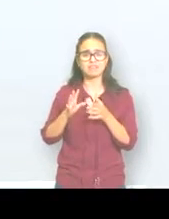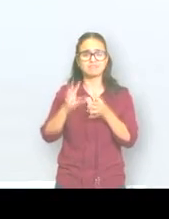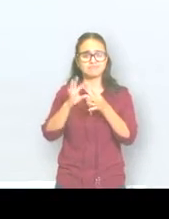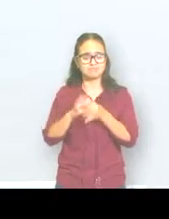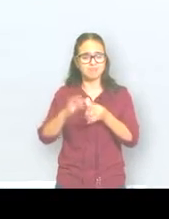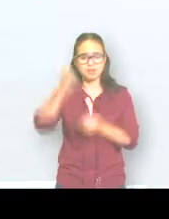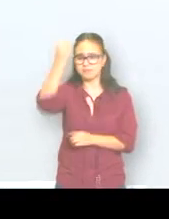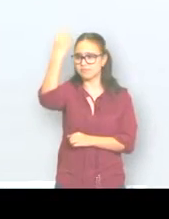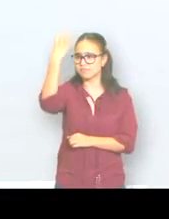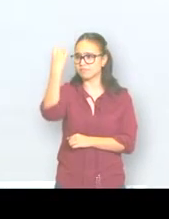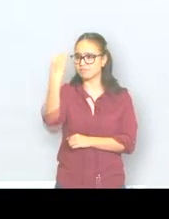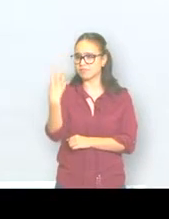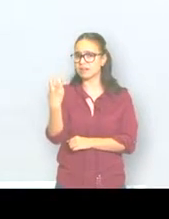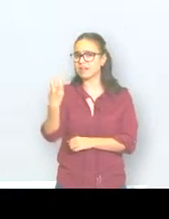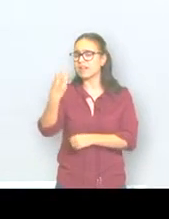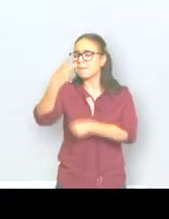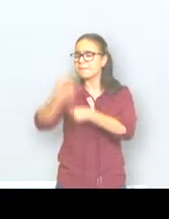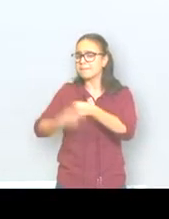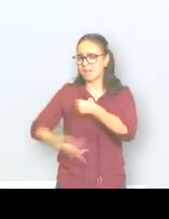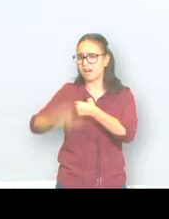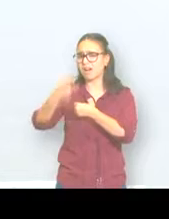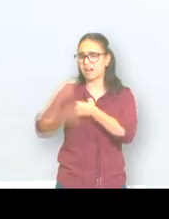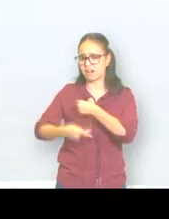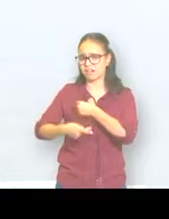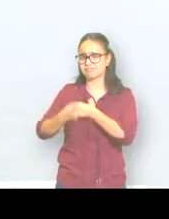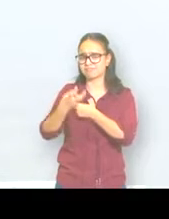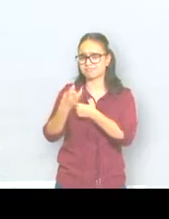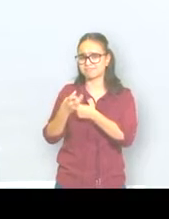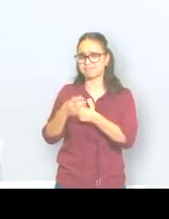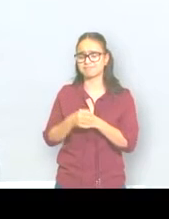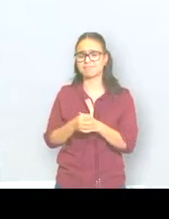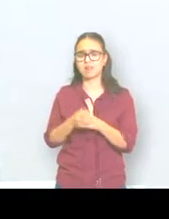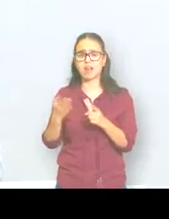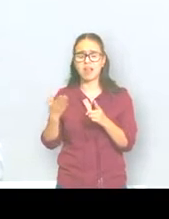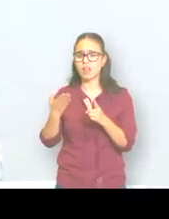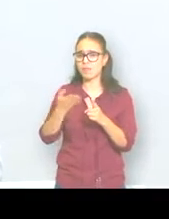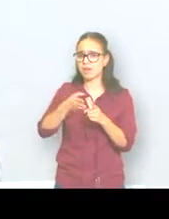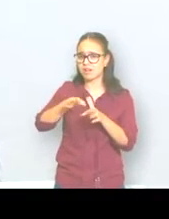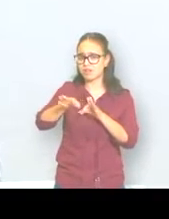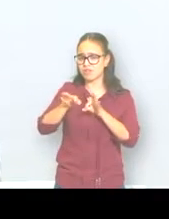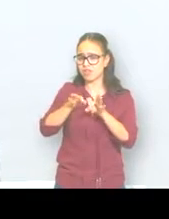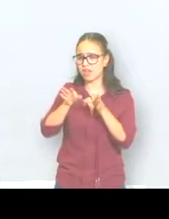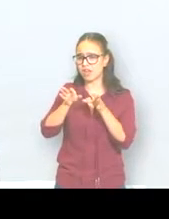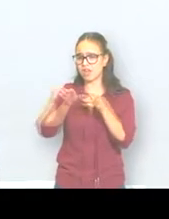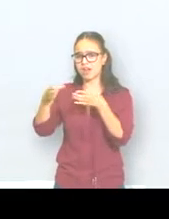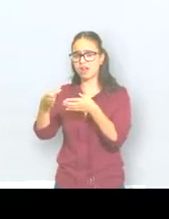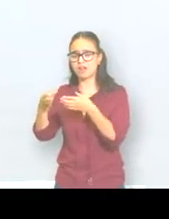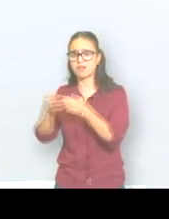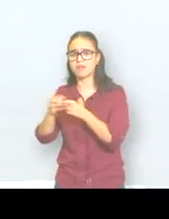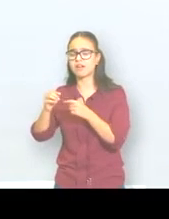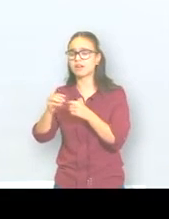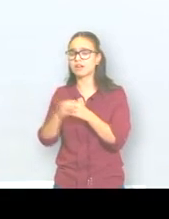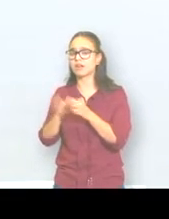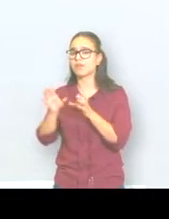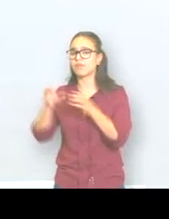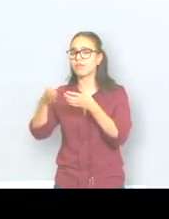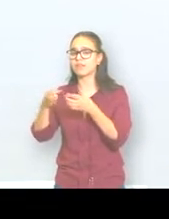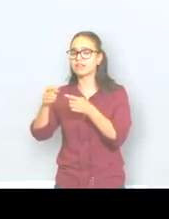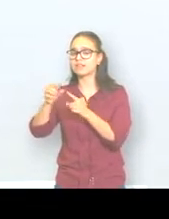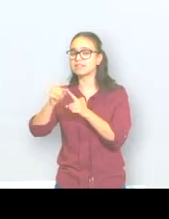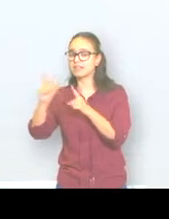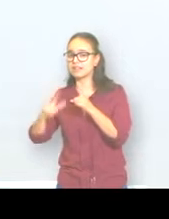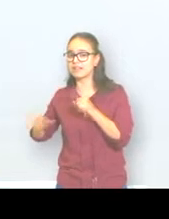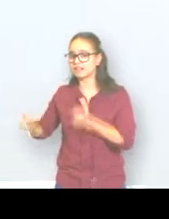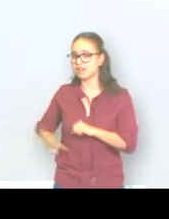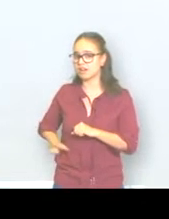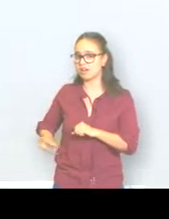es un semáforo de riesgo y la intención de este trabajo que se está realizando en el seno de la Conferencia Nacional de Gobernadores,